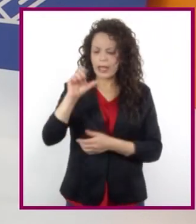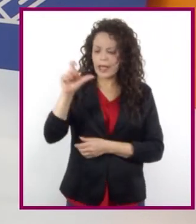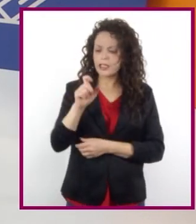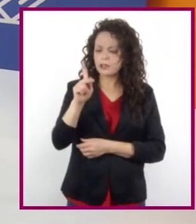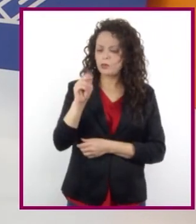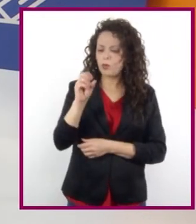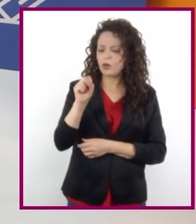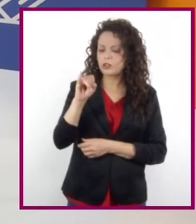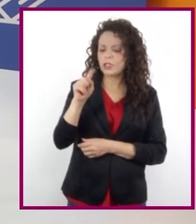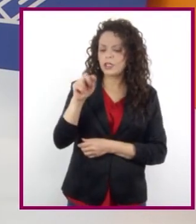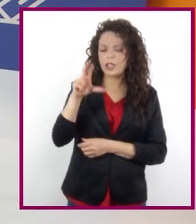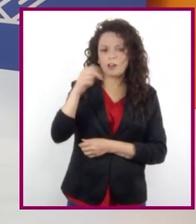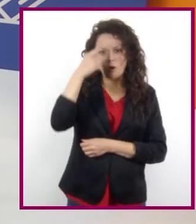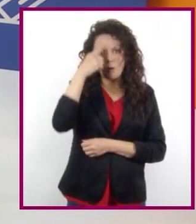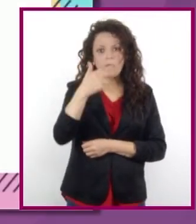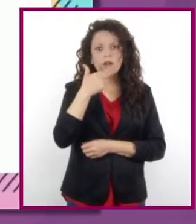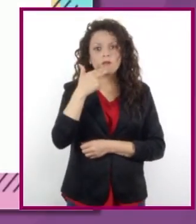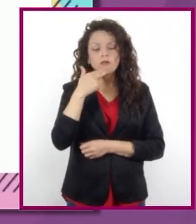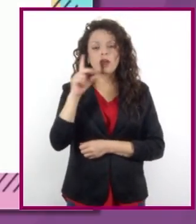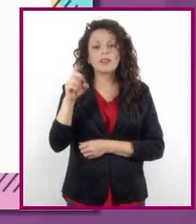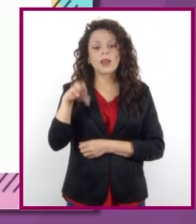los pronombres demostrativos.